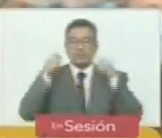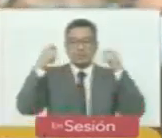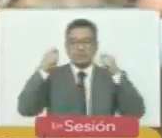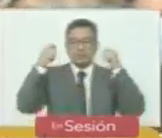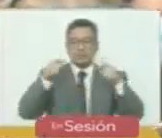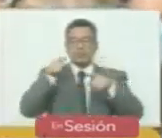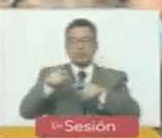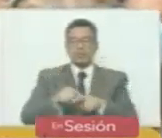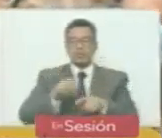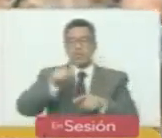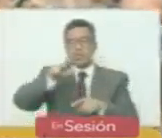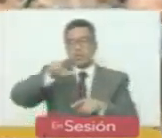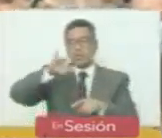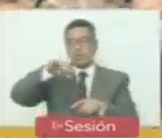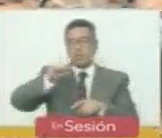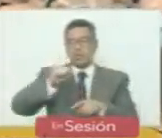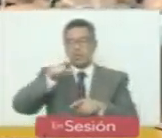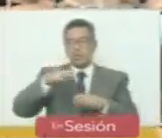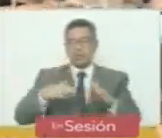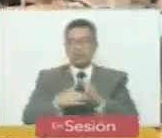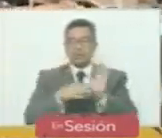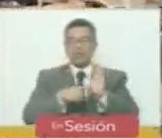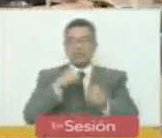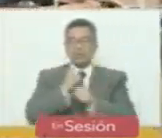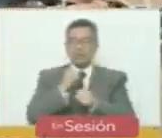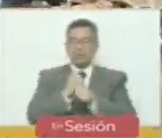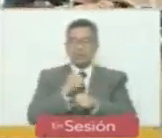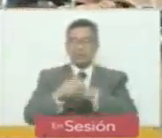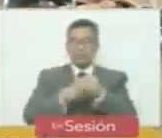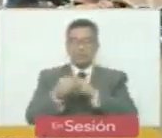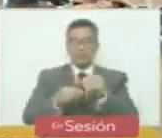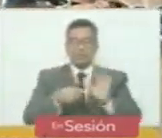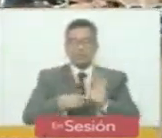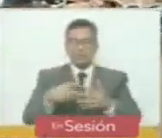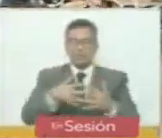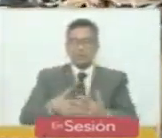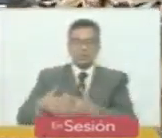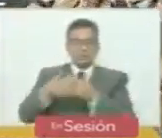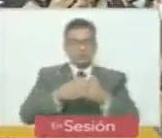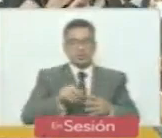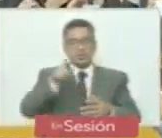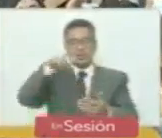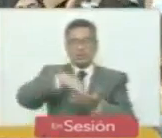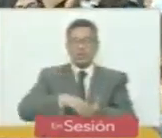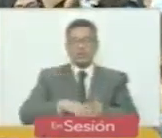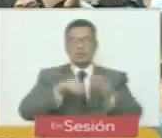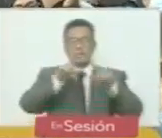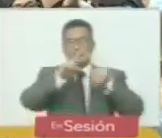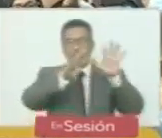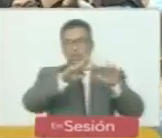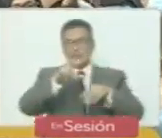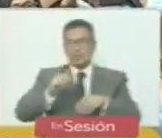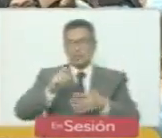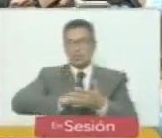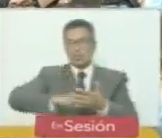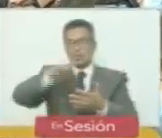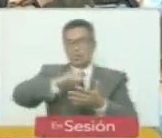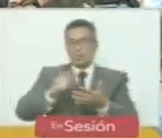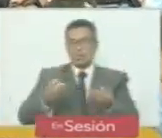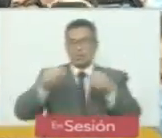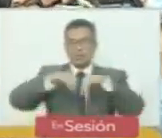por parte de Luis María Drago frente a la actuación de Estados Unidos. Finalmente, en 1903, se firmó un